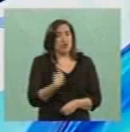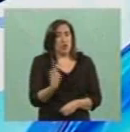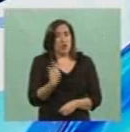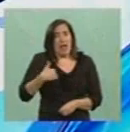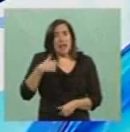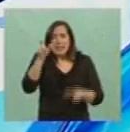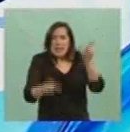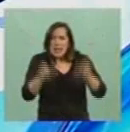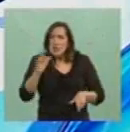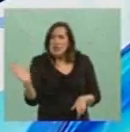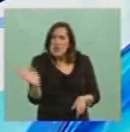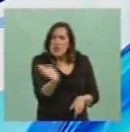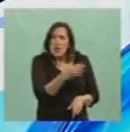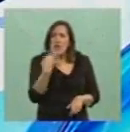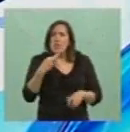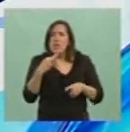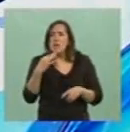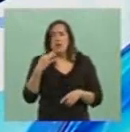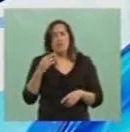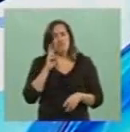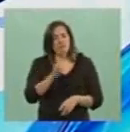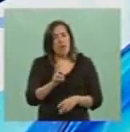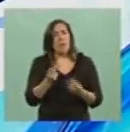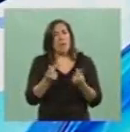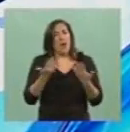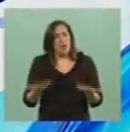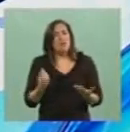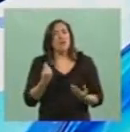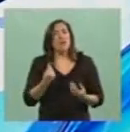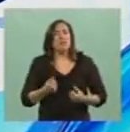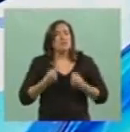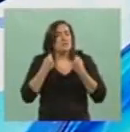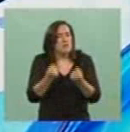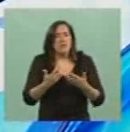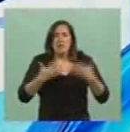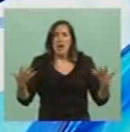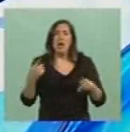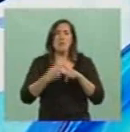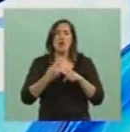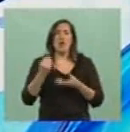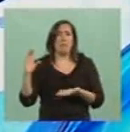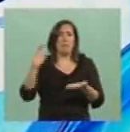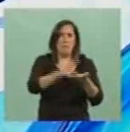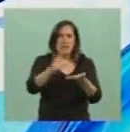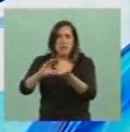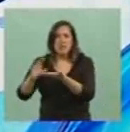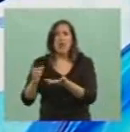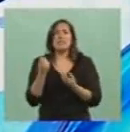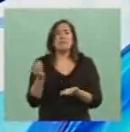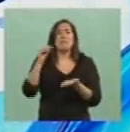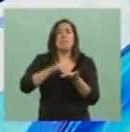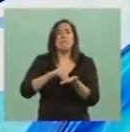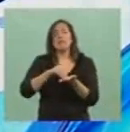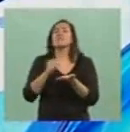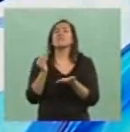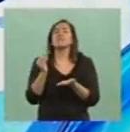inmenso esfuerzo que estamos haciendo en materia de inversión, en materia de sostener la demanda agregada, en un país